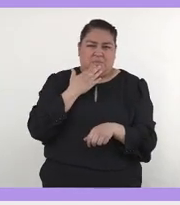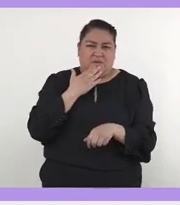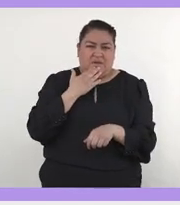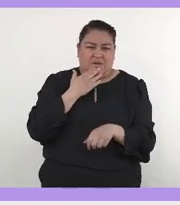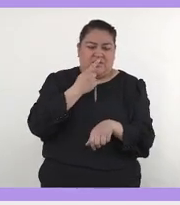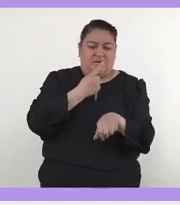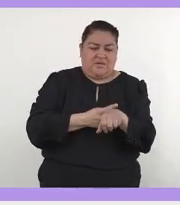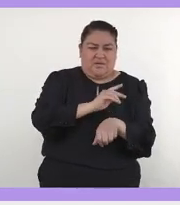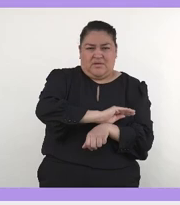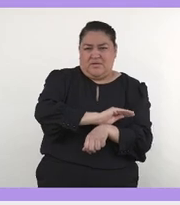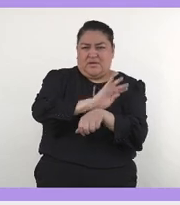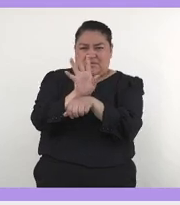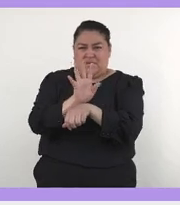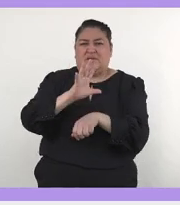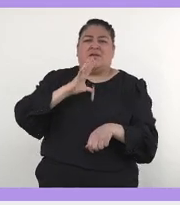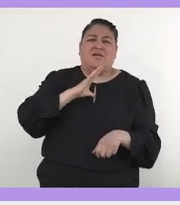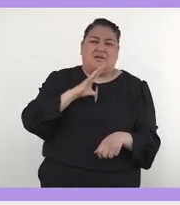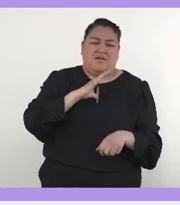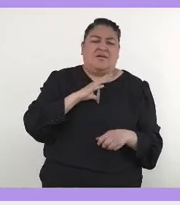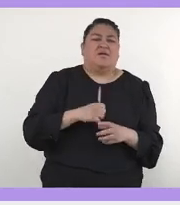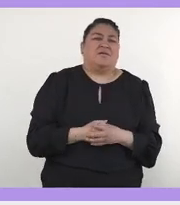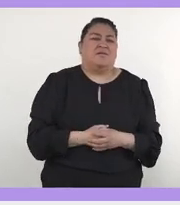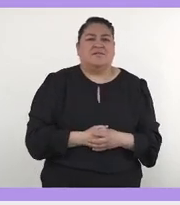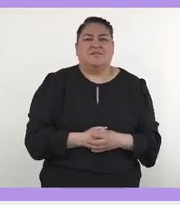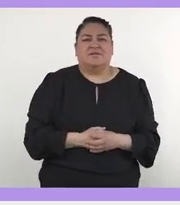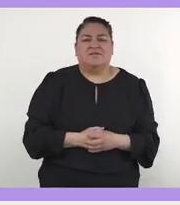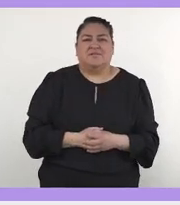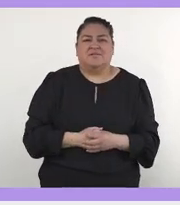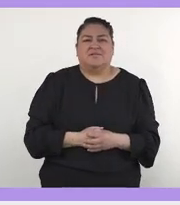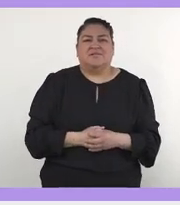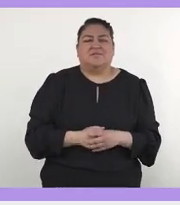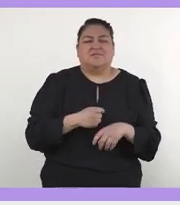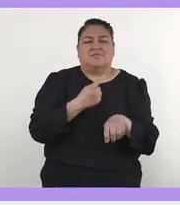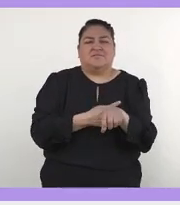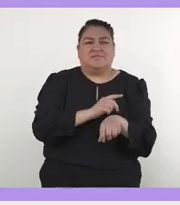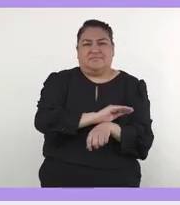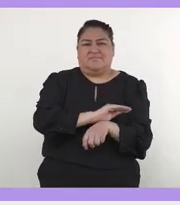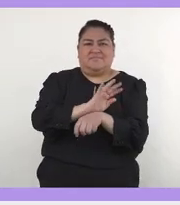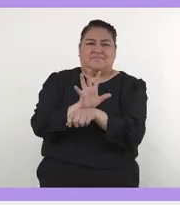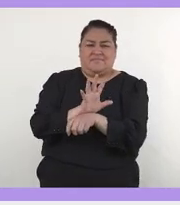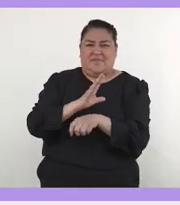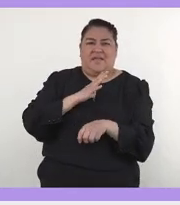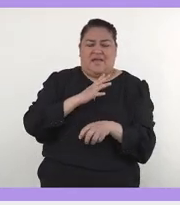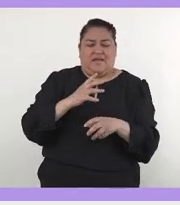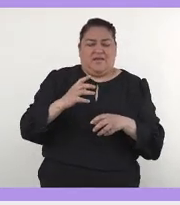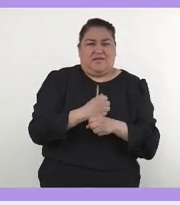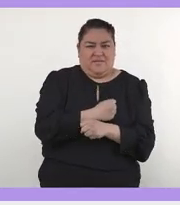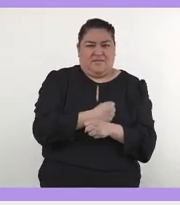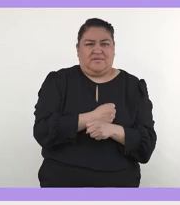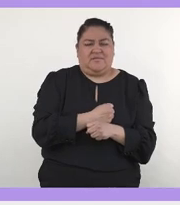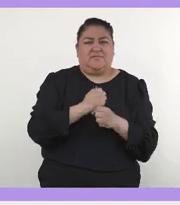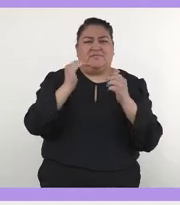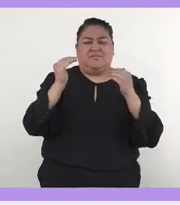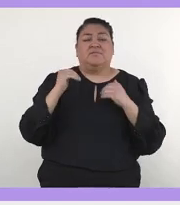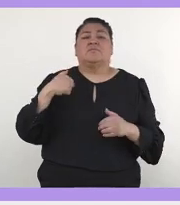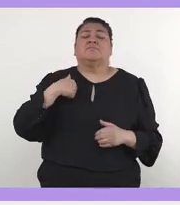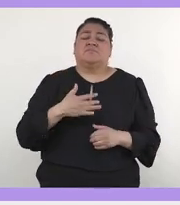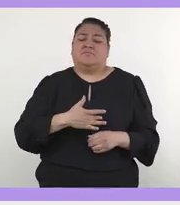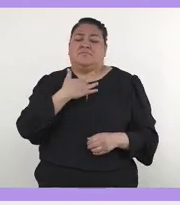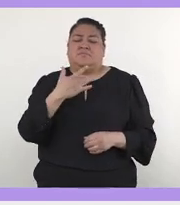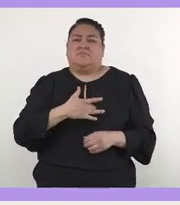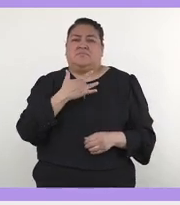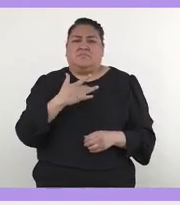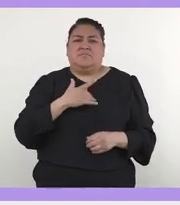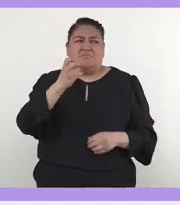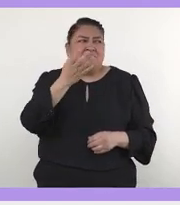covid que ya no me acuerdo qué mala onda Ya no me acuerdo era algo así como no sé no me acuerdo este entonces creo que ese es